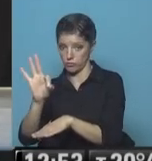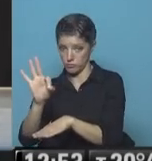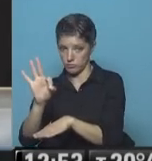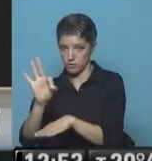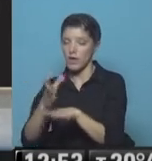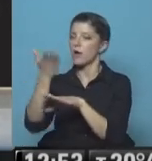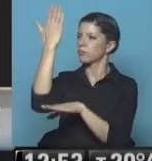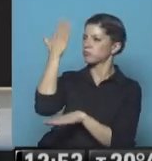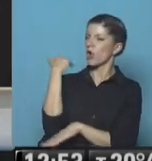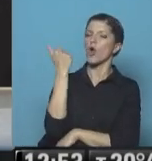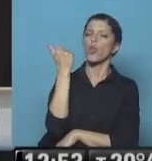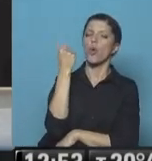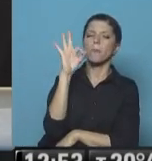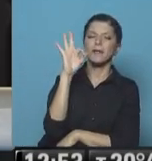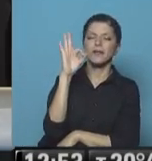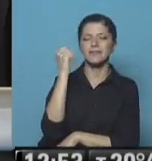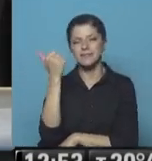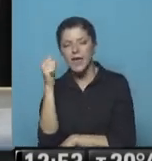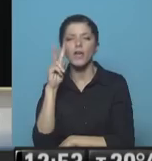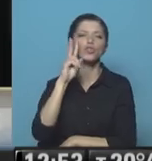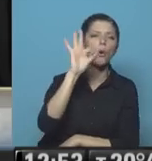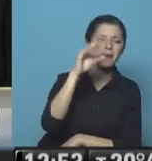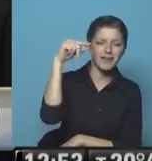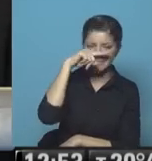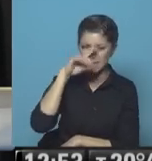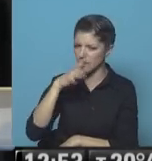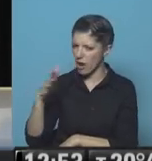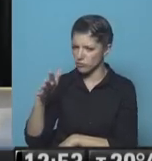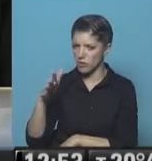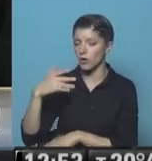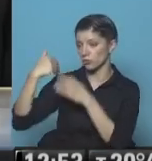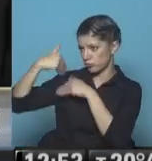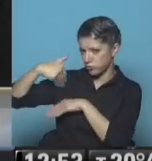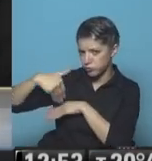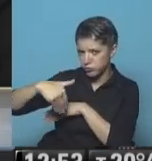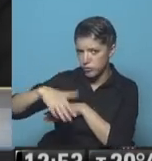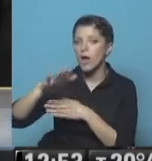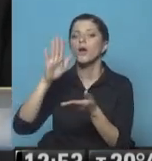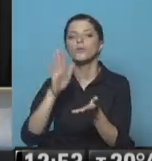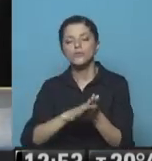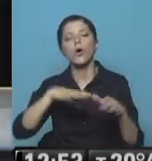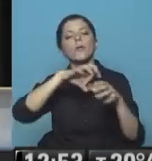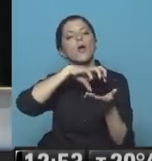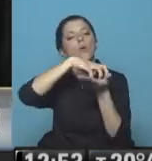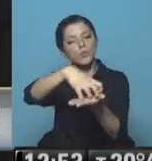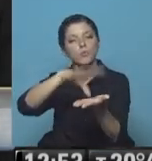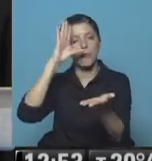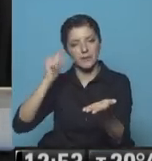partir de 2006, 2007, ese proceso de reubicación de cuarteles de